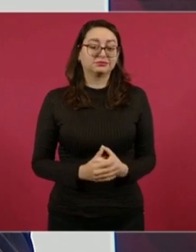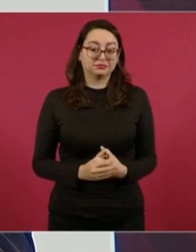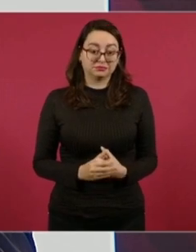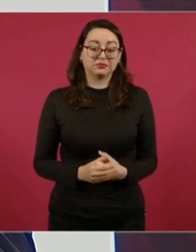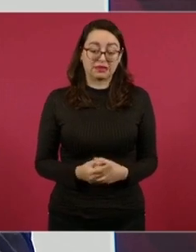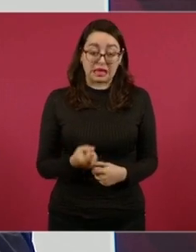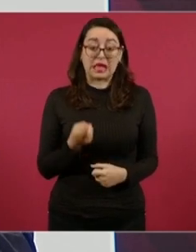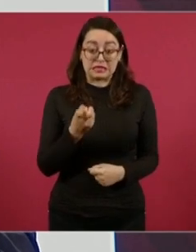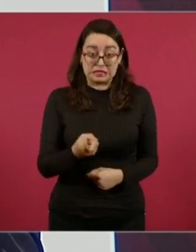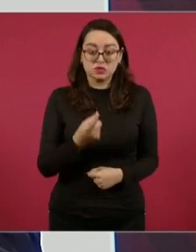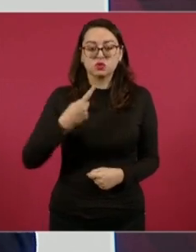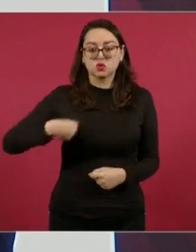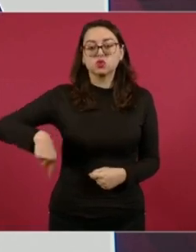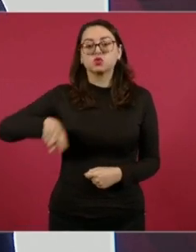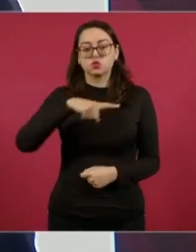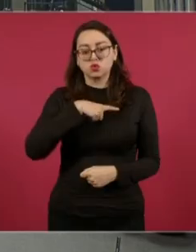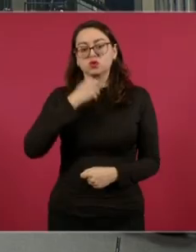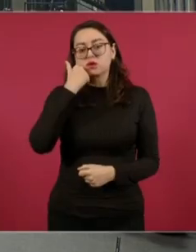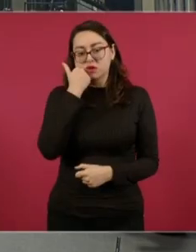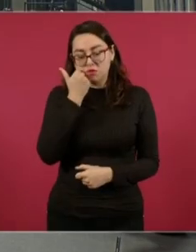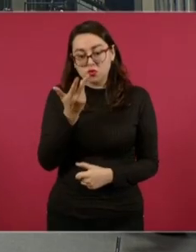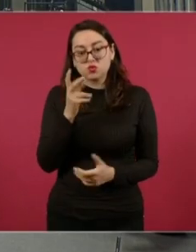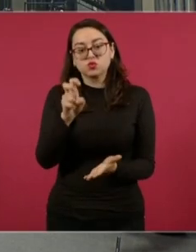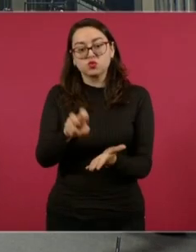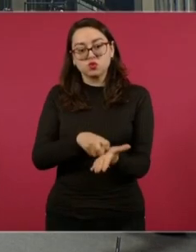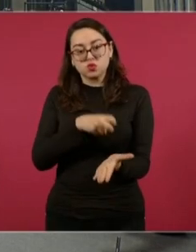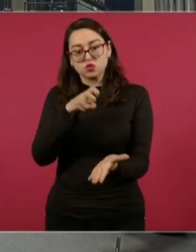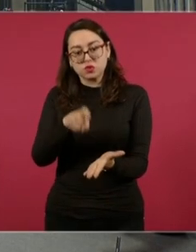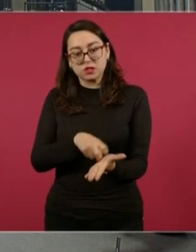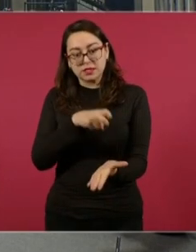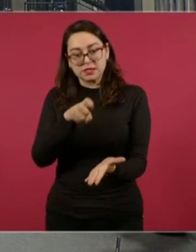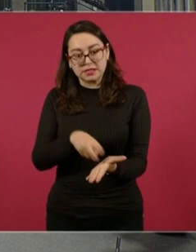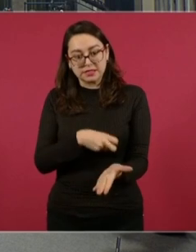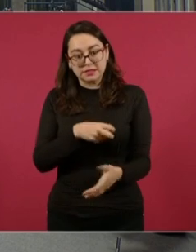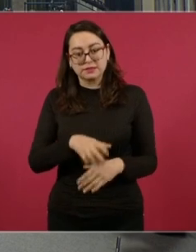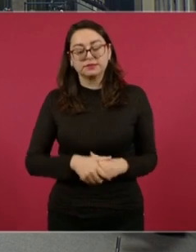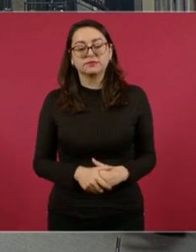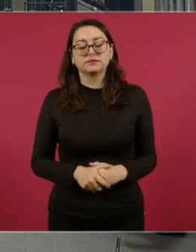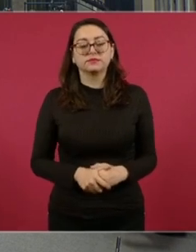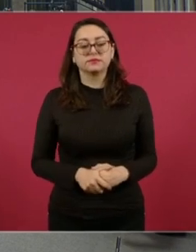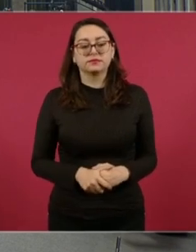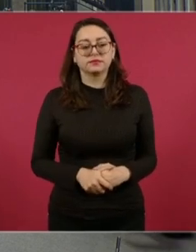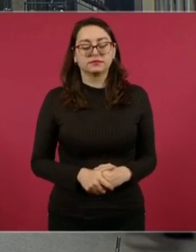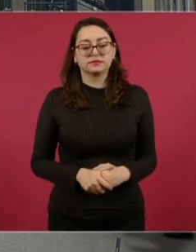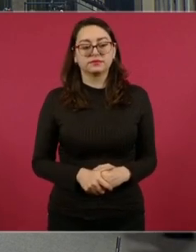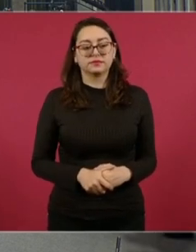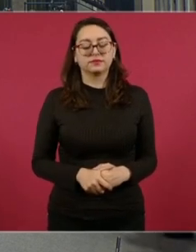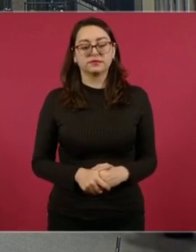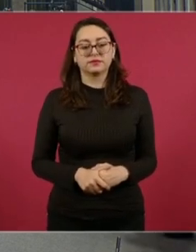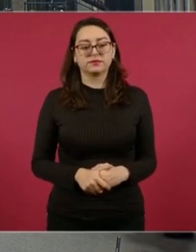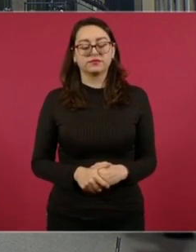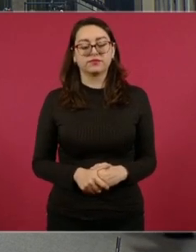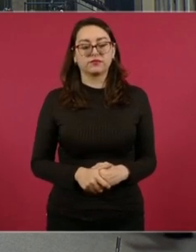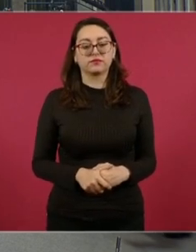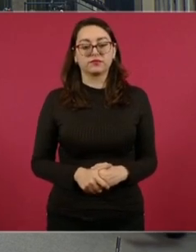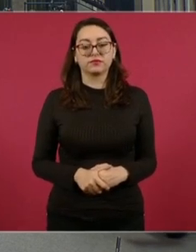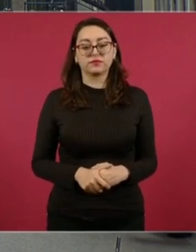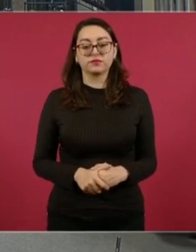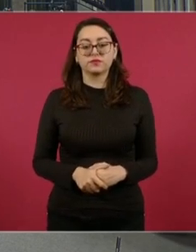Entonces, eso es lo que vamos a tratar. ¿En cuánto le da, presidente, regresará a los…? Aquí está.